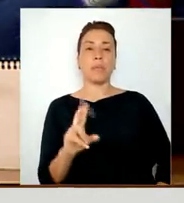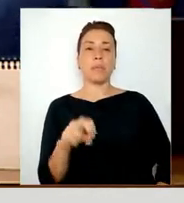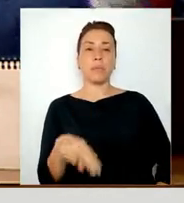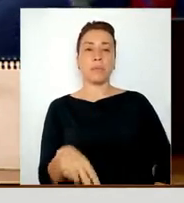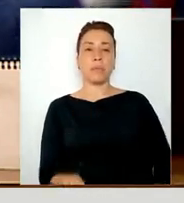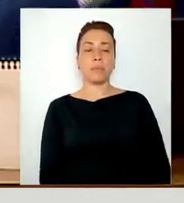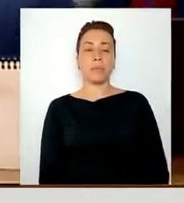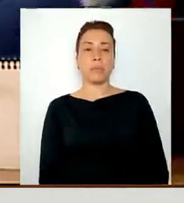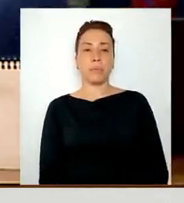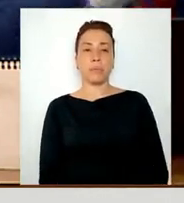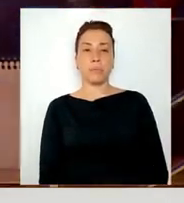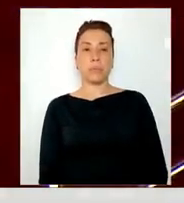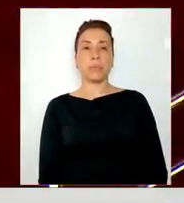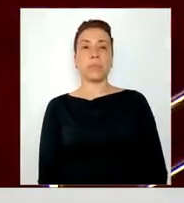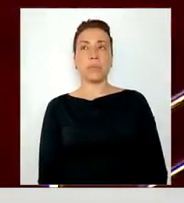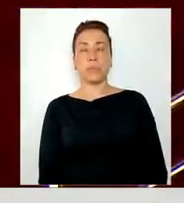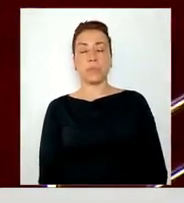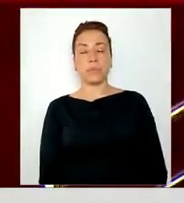muy bienvenidos